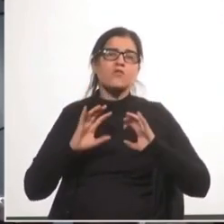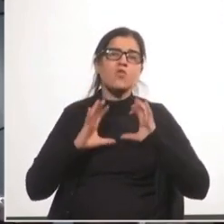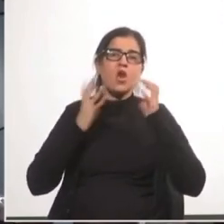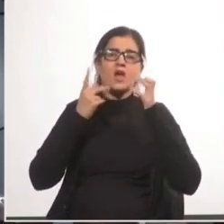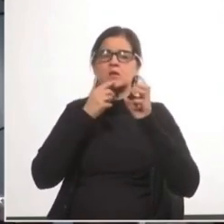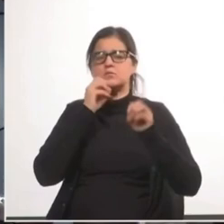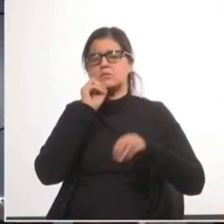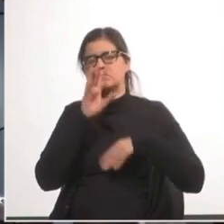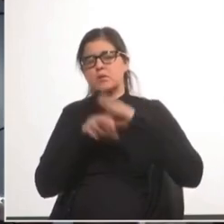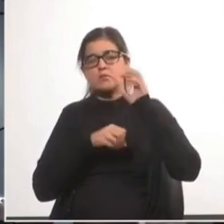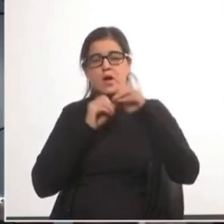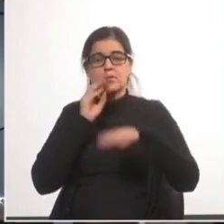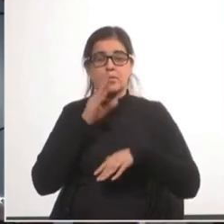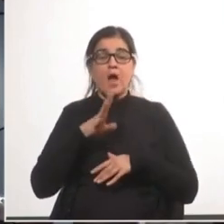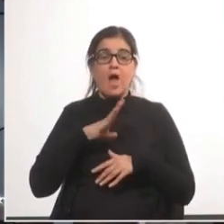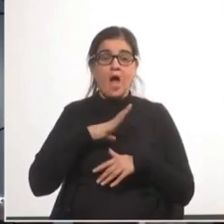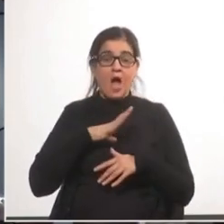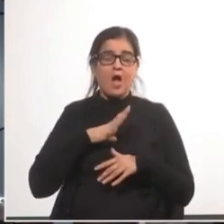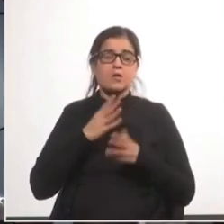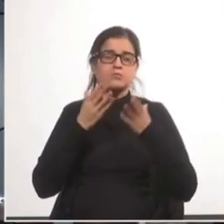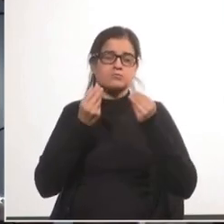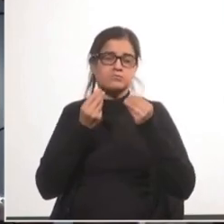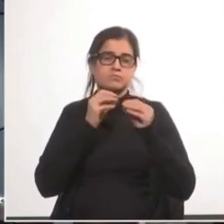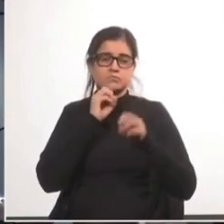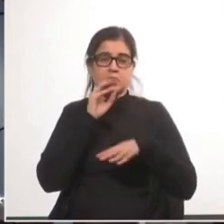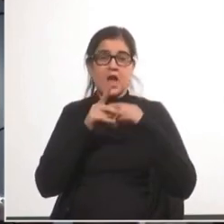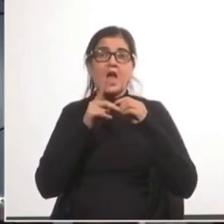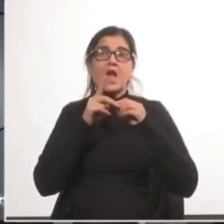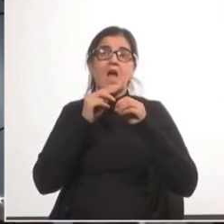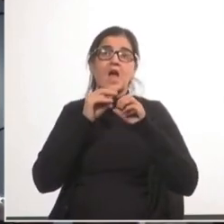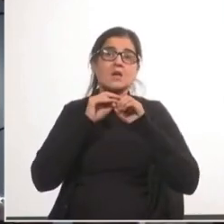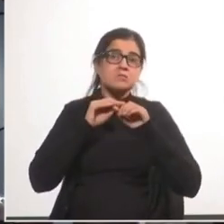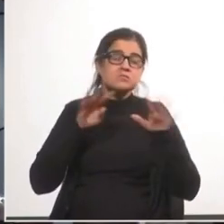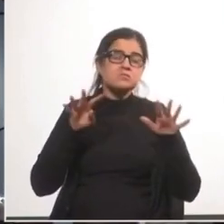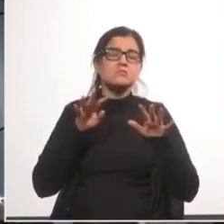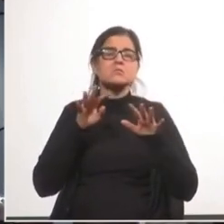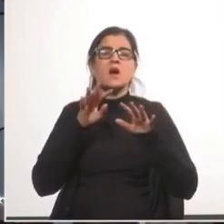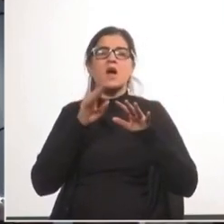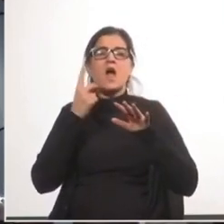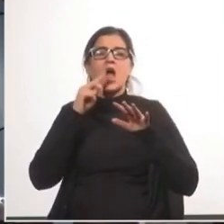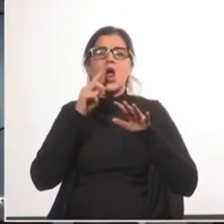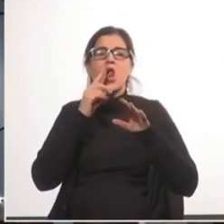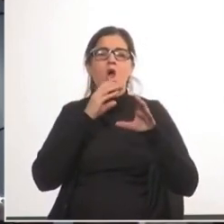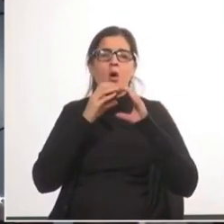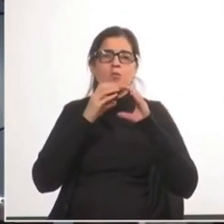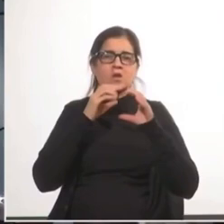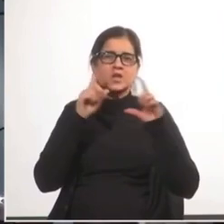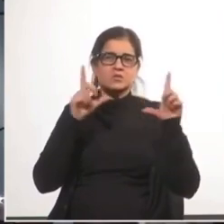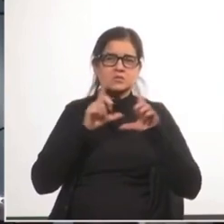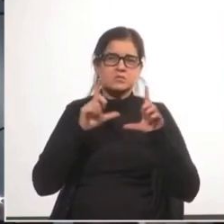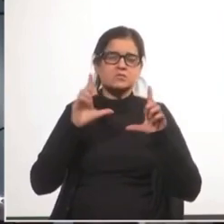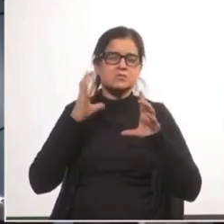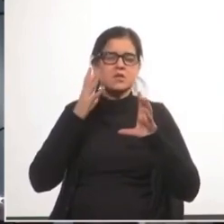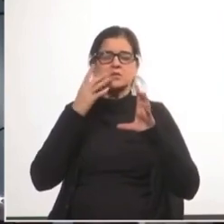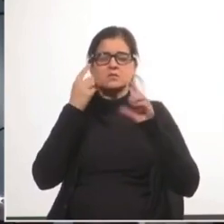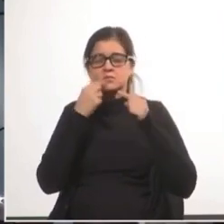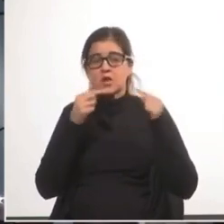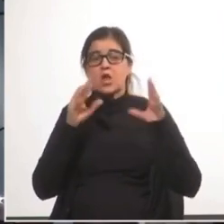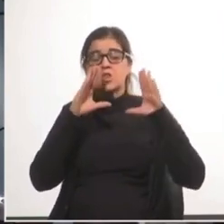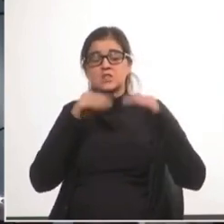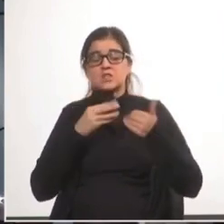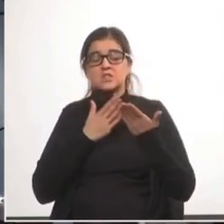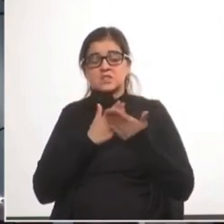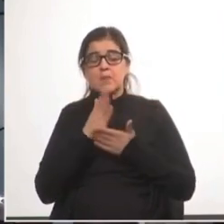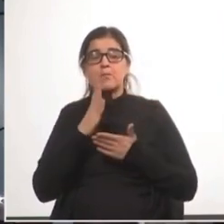violencia verbal, habida y por haber, en las redes sociales, en los medios de comunicación y cada vez que les